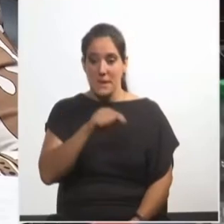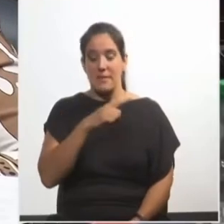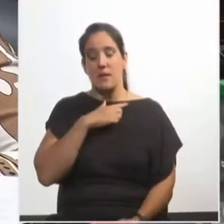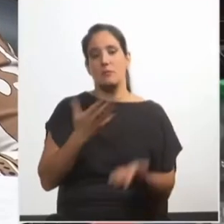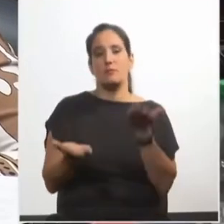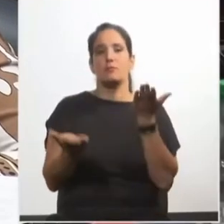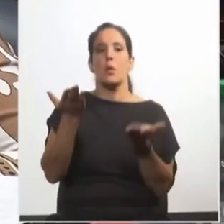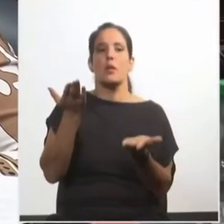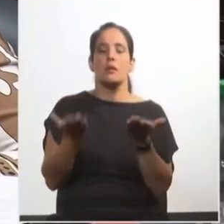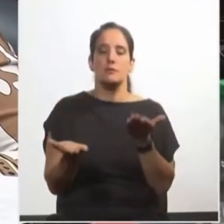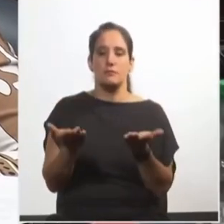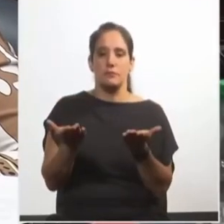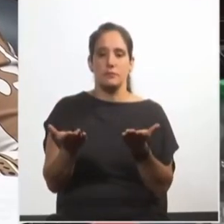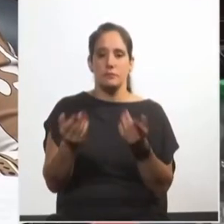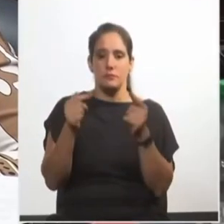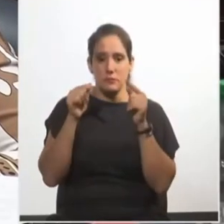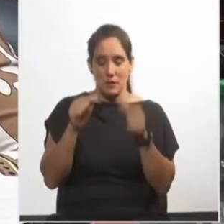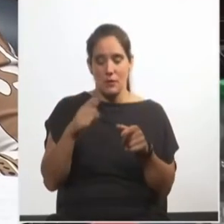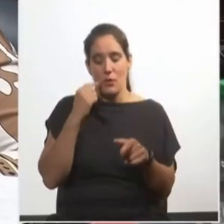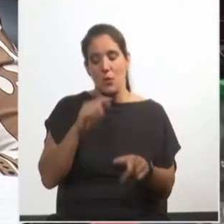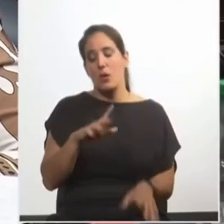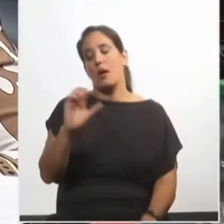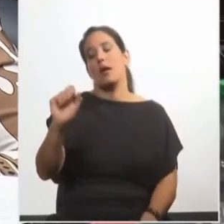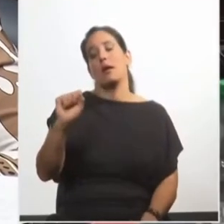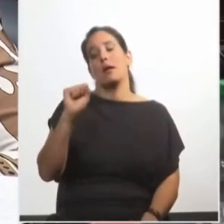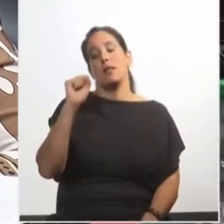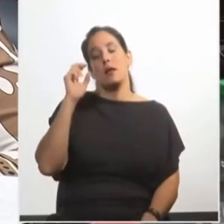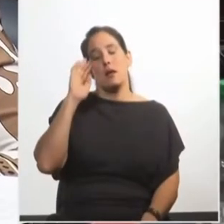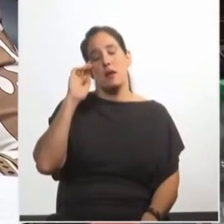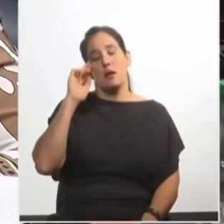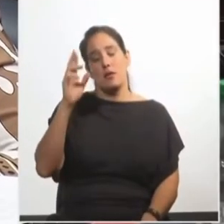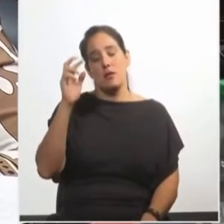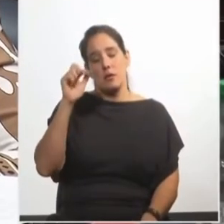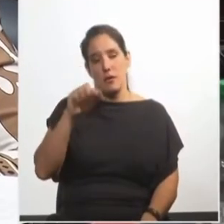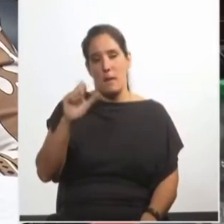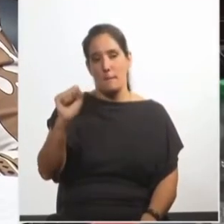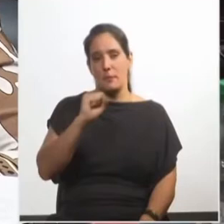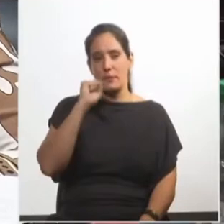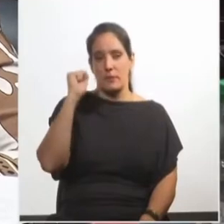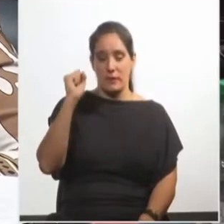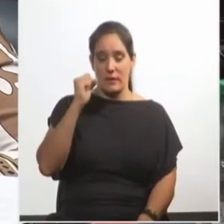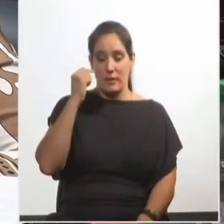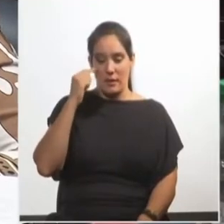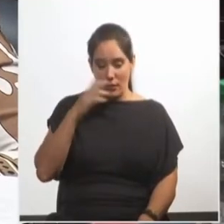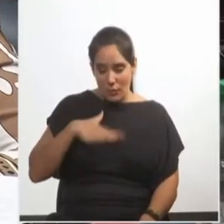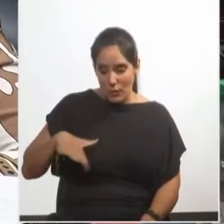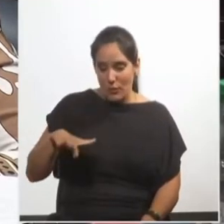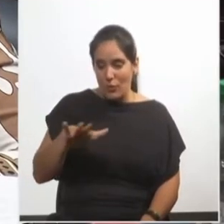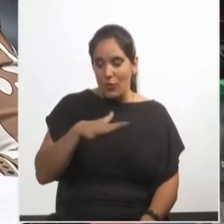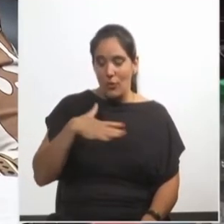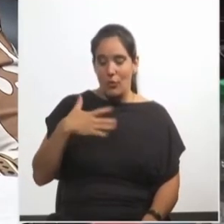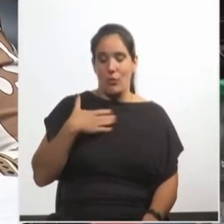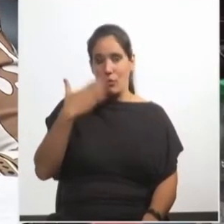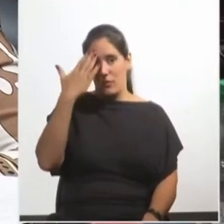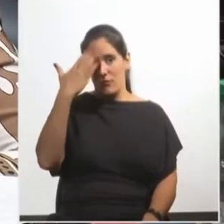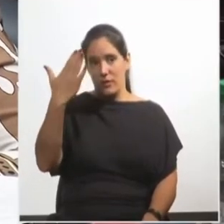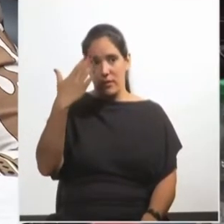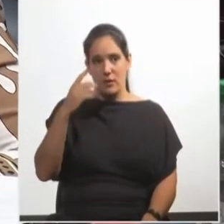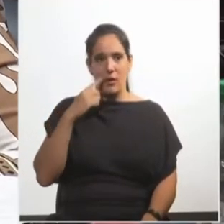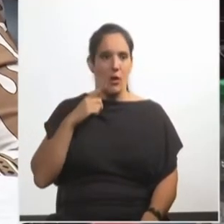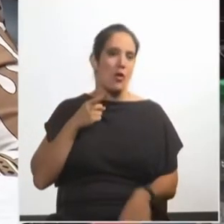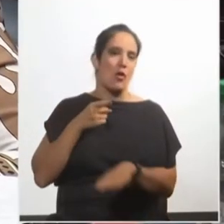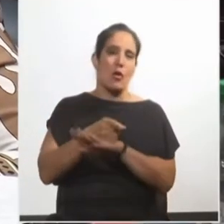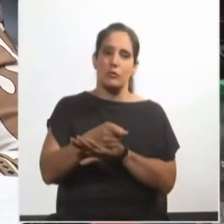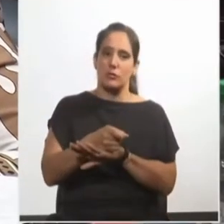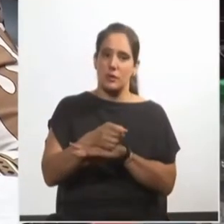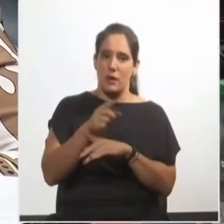equidad. Y esa es una de las razones centrales por las que nuestra bancada y nuestra fuerza política